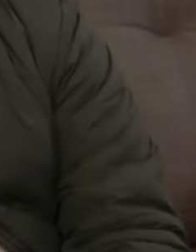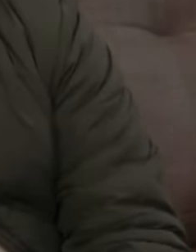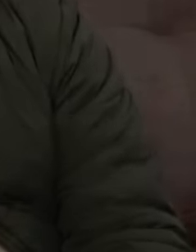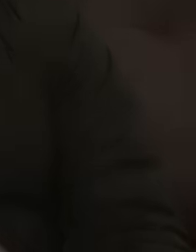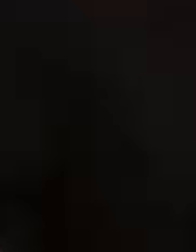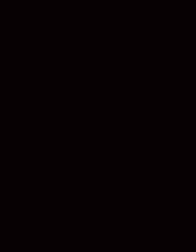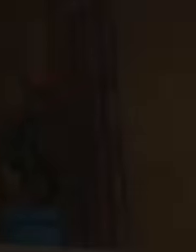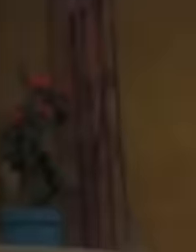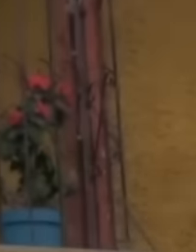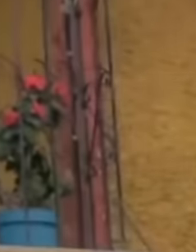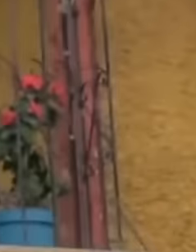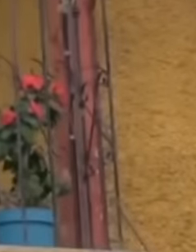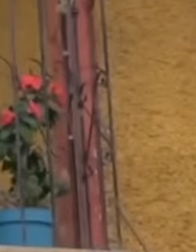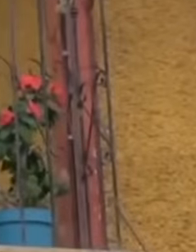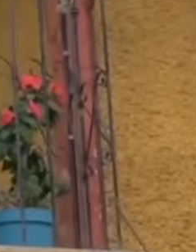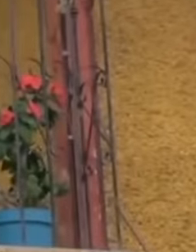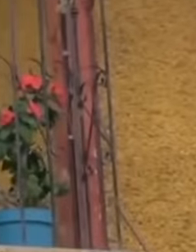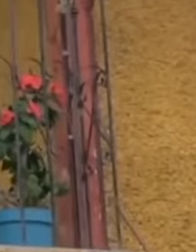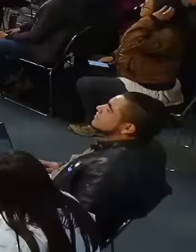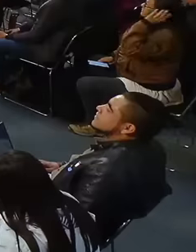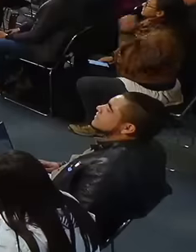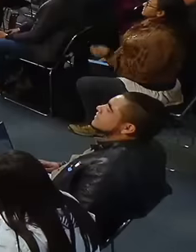en el próximo año.